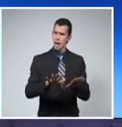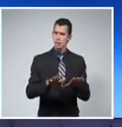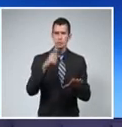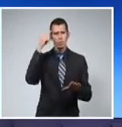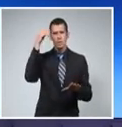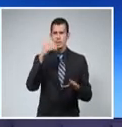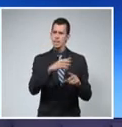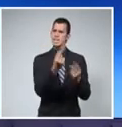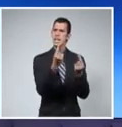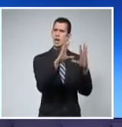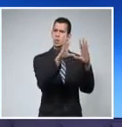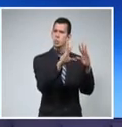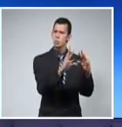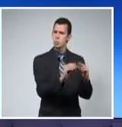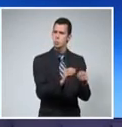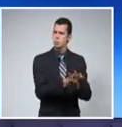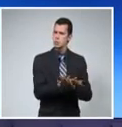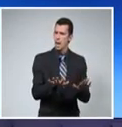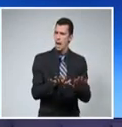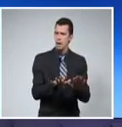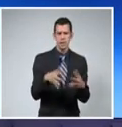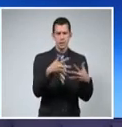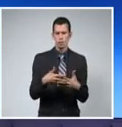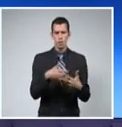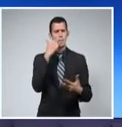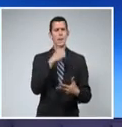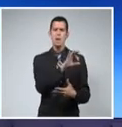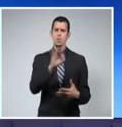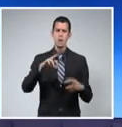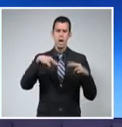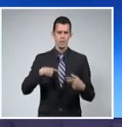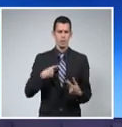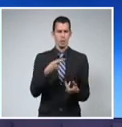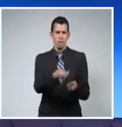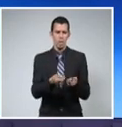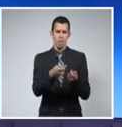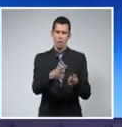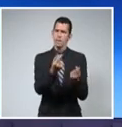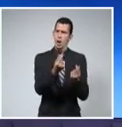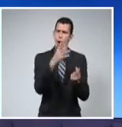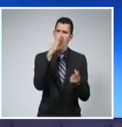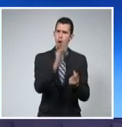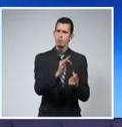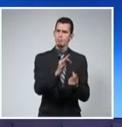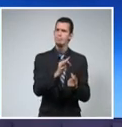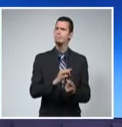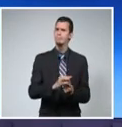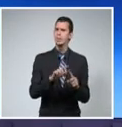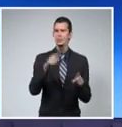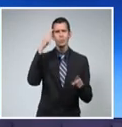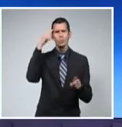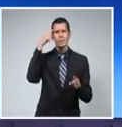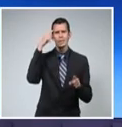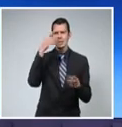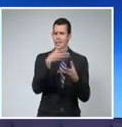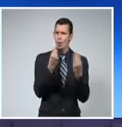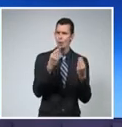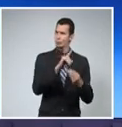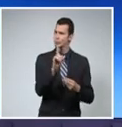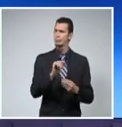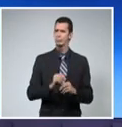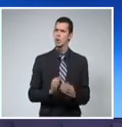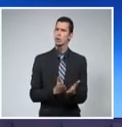No, lamentablemente no se ha acabado. El dinero siguió llegando desde la NET para sus obreros aquí en